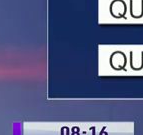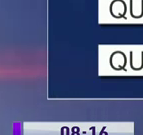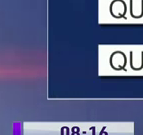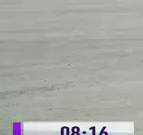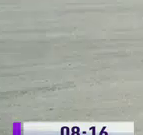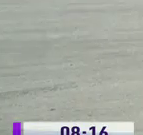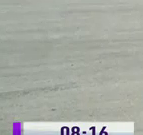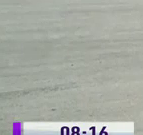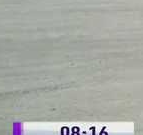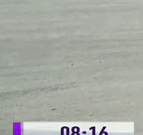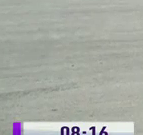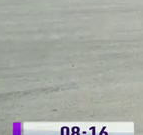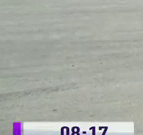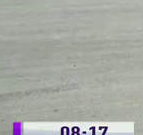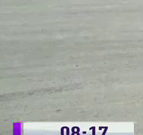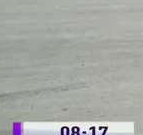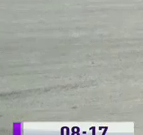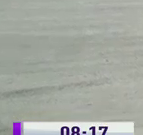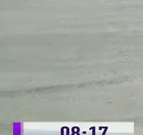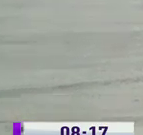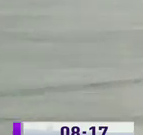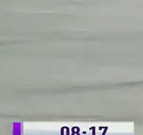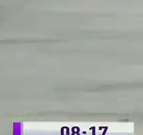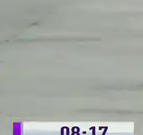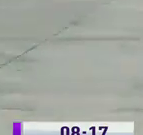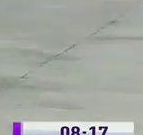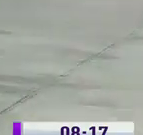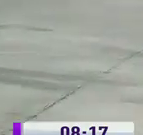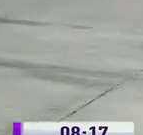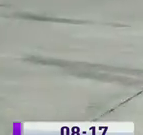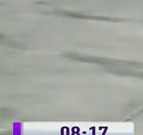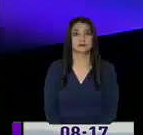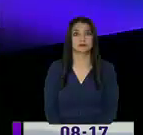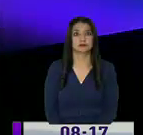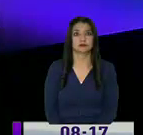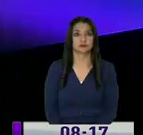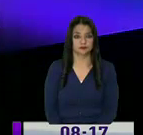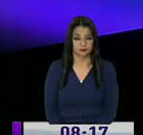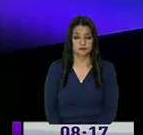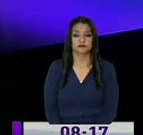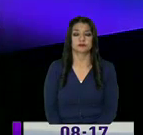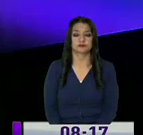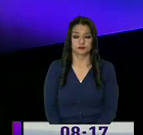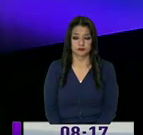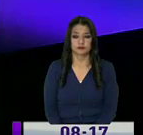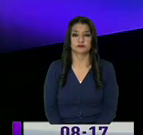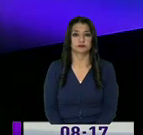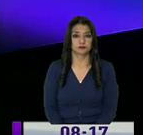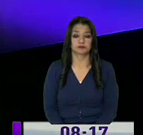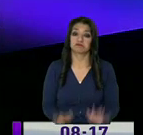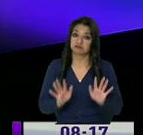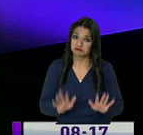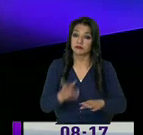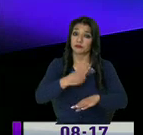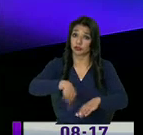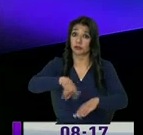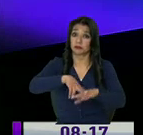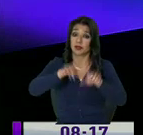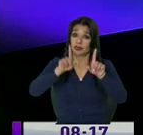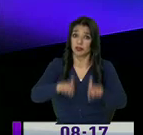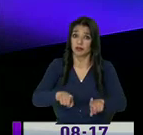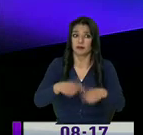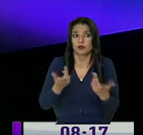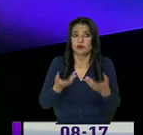$10.16. Informó Priscila Cadena. Pues hay que normalizar también eso, ¿no? No puede ser